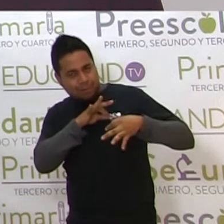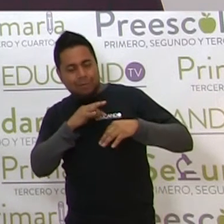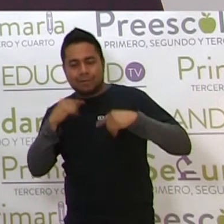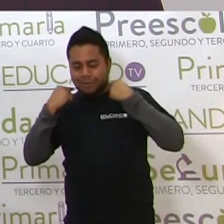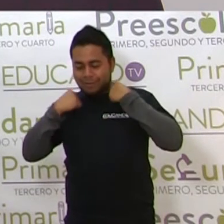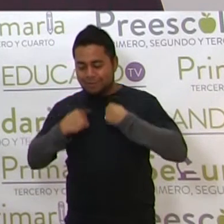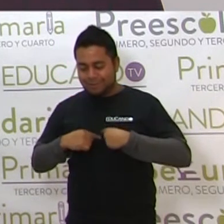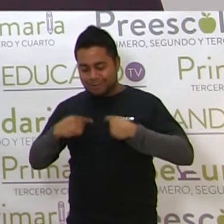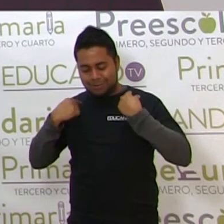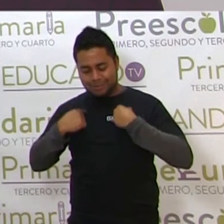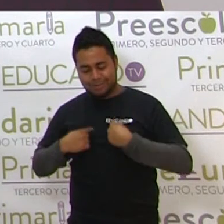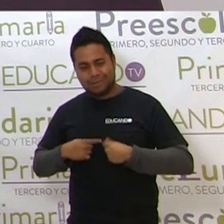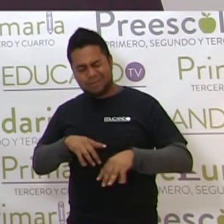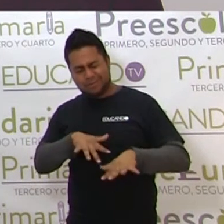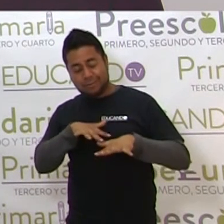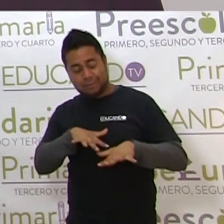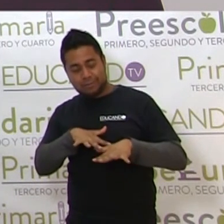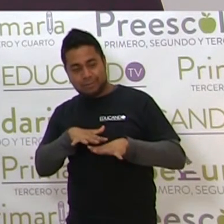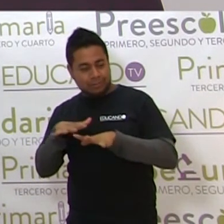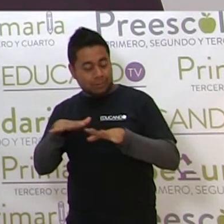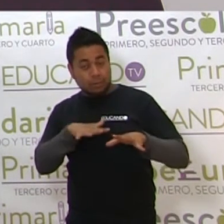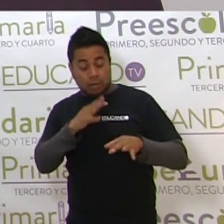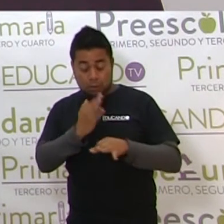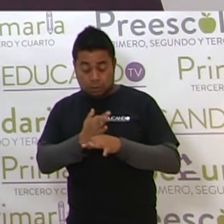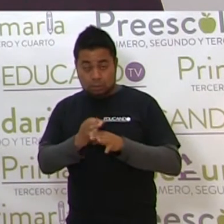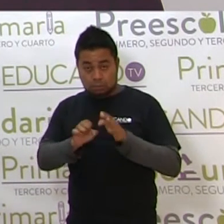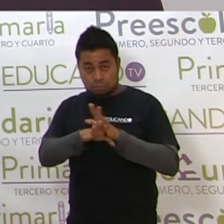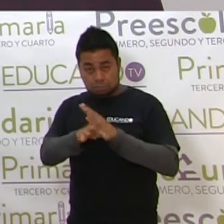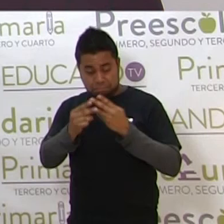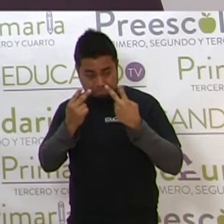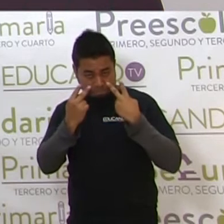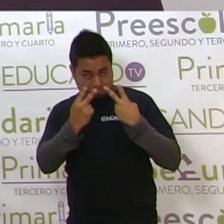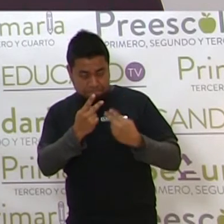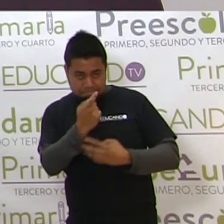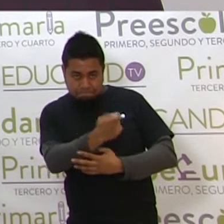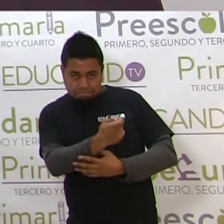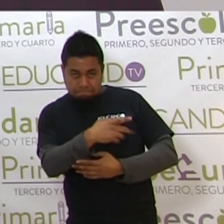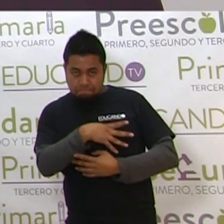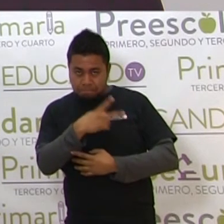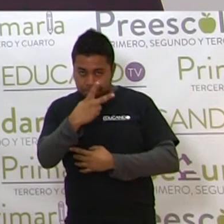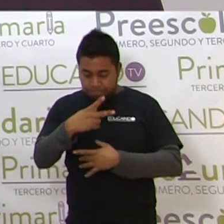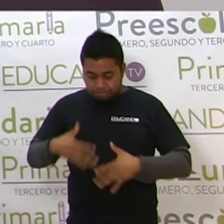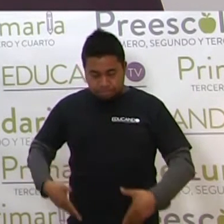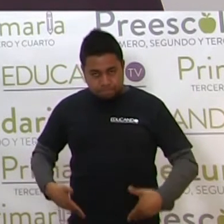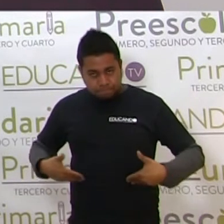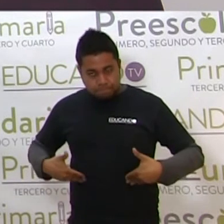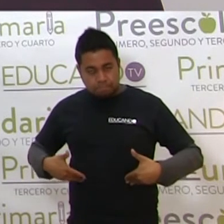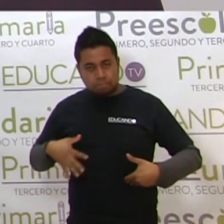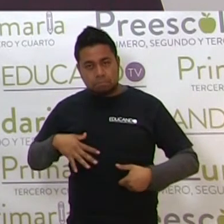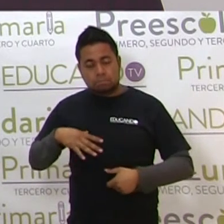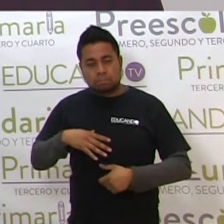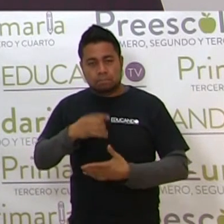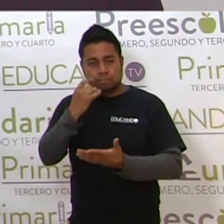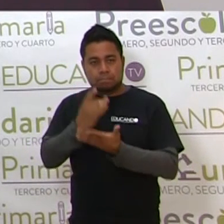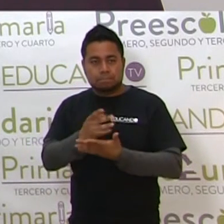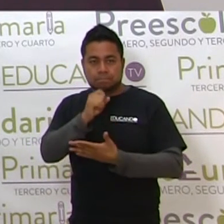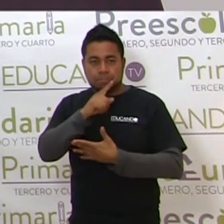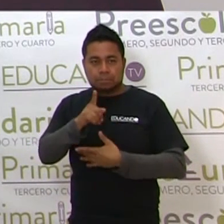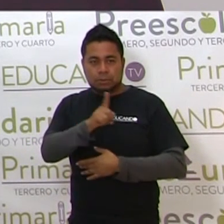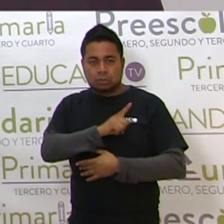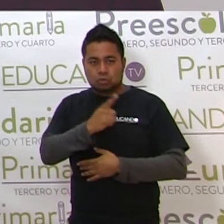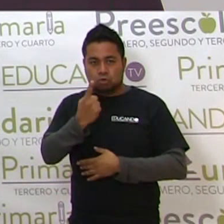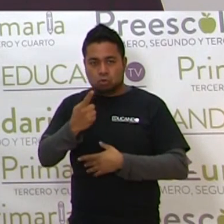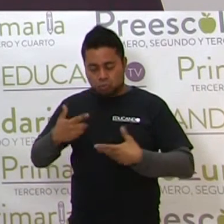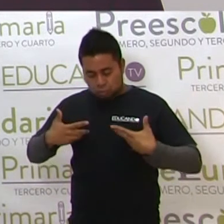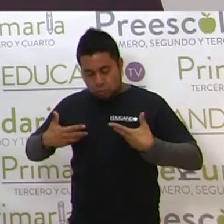muy llamativos en este caso si te das cuenta es de dos piezas hay hipilito que nada más son de una